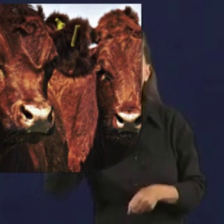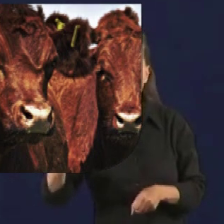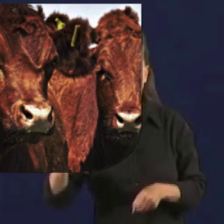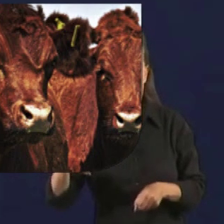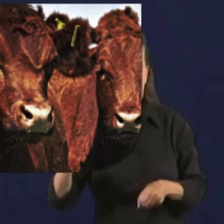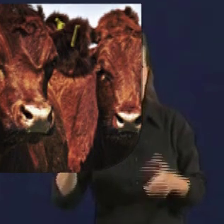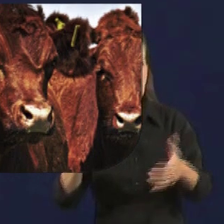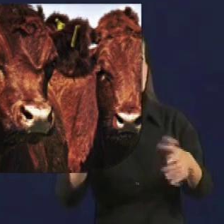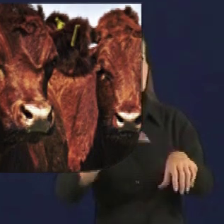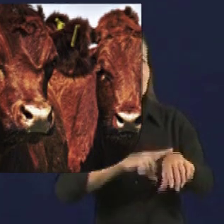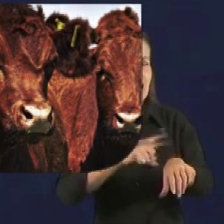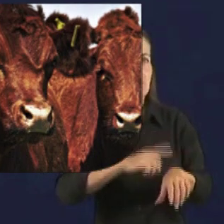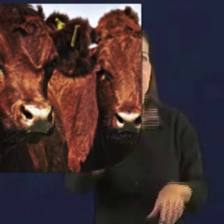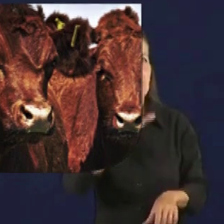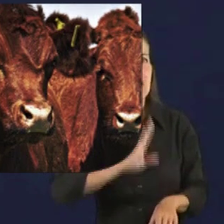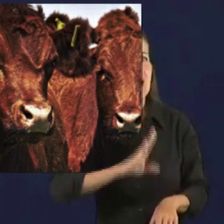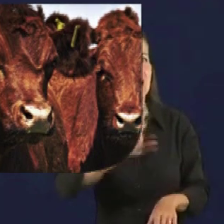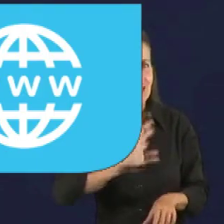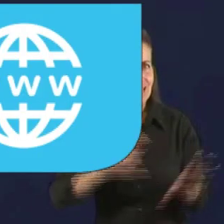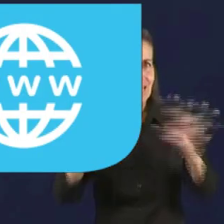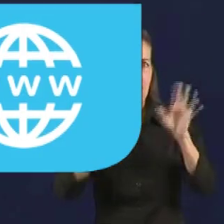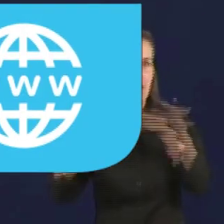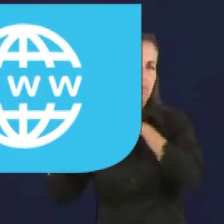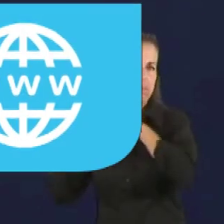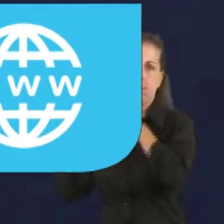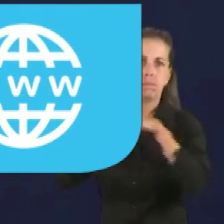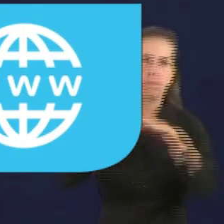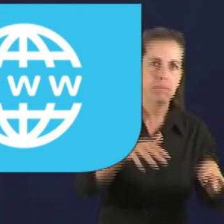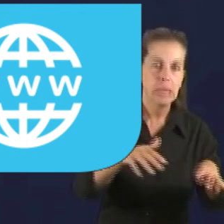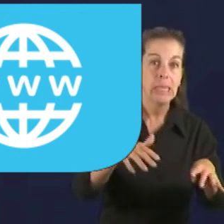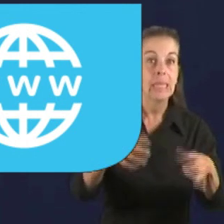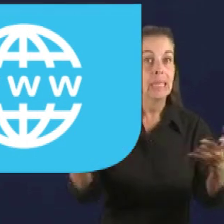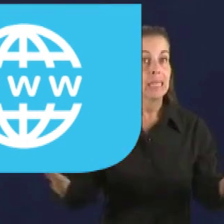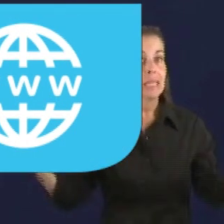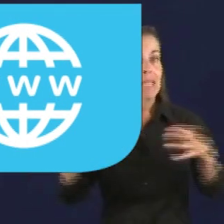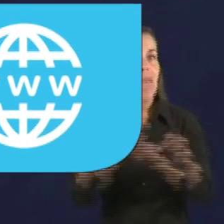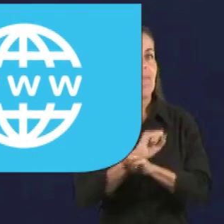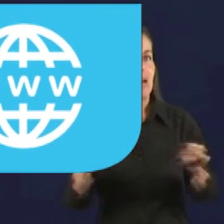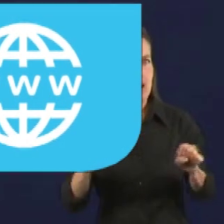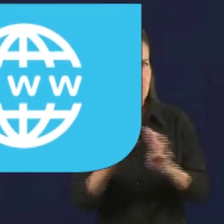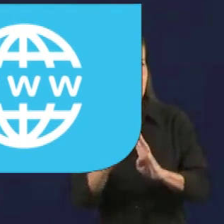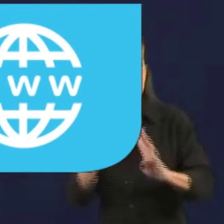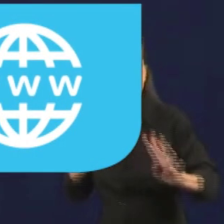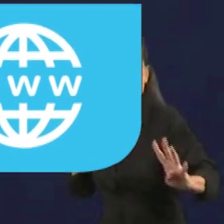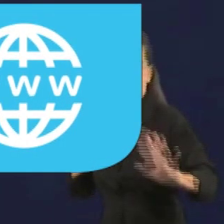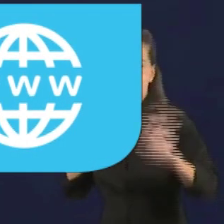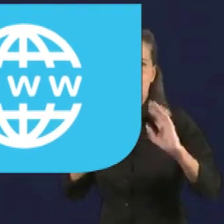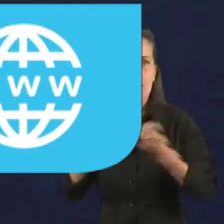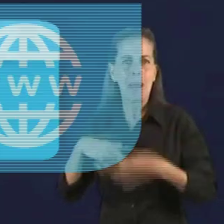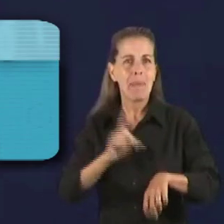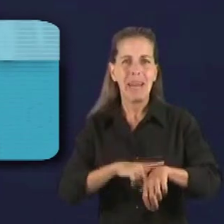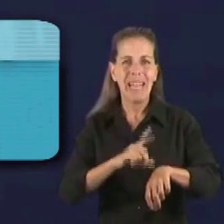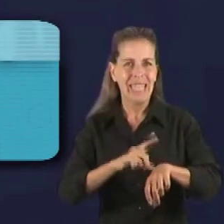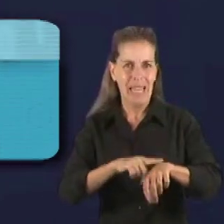paciencia, porque no van a tener problema, no vayan todos juntos, para no, simplemente una sugerencia para que no pasen un mal rato y pierdan